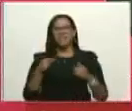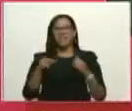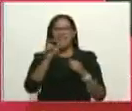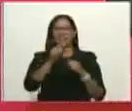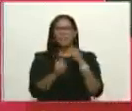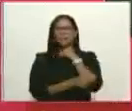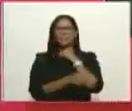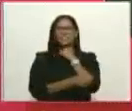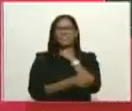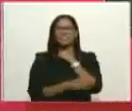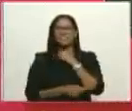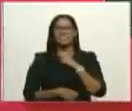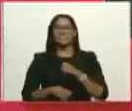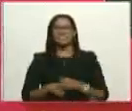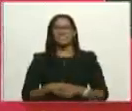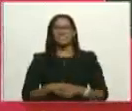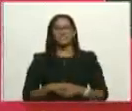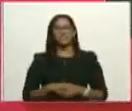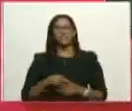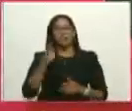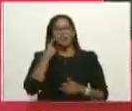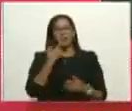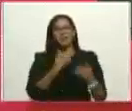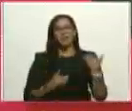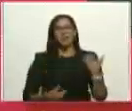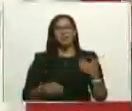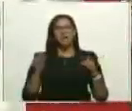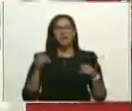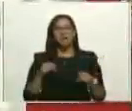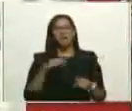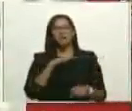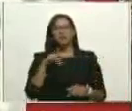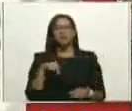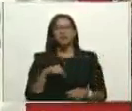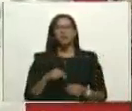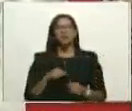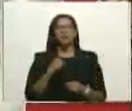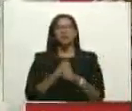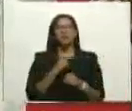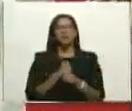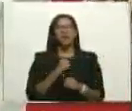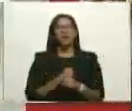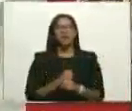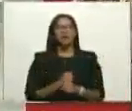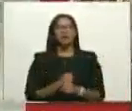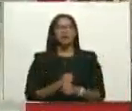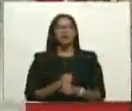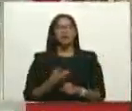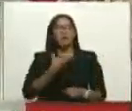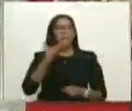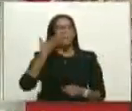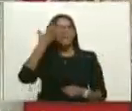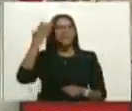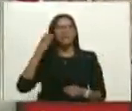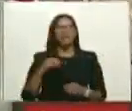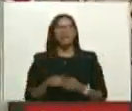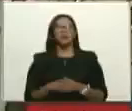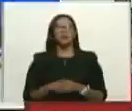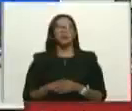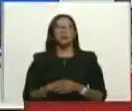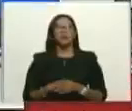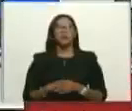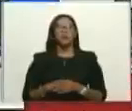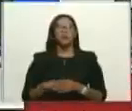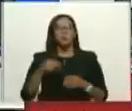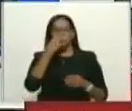pero demás. Mire, presidente, aquí hemos nosotros trabajado lo espiritual. El juramento, el tema del juramento es un tema